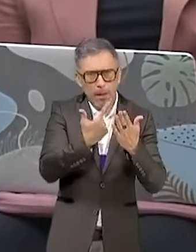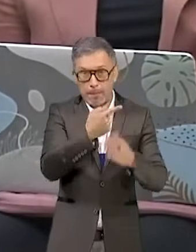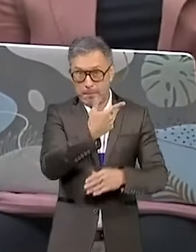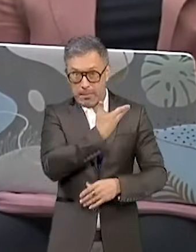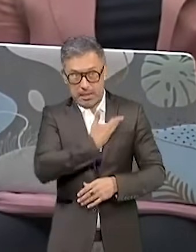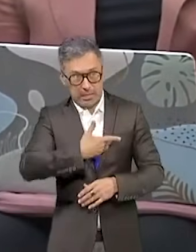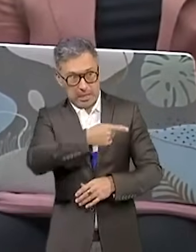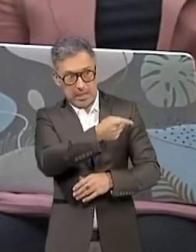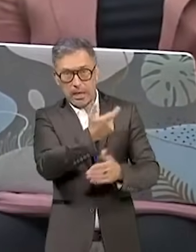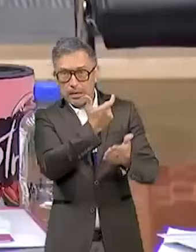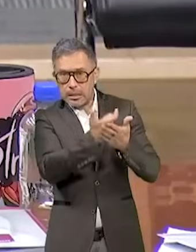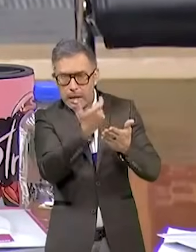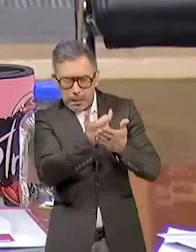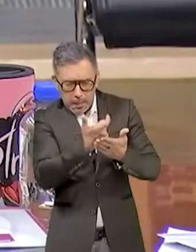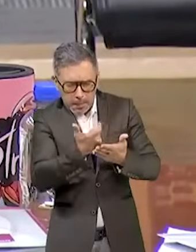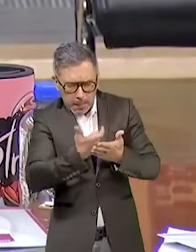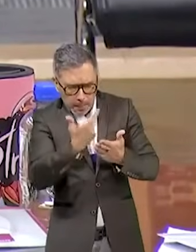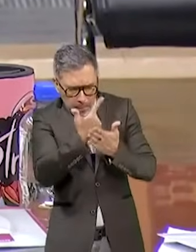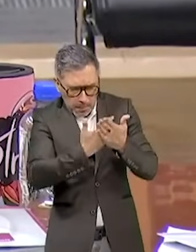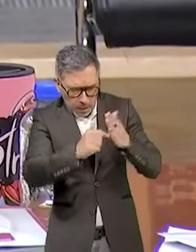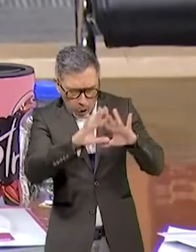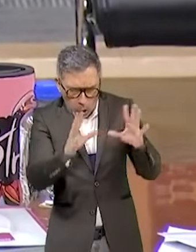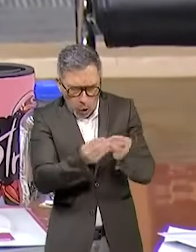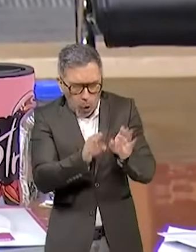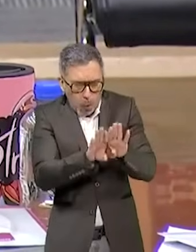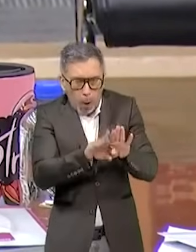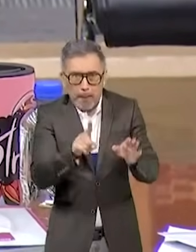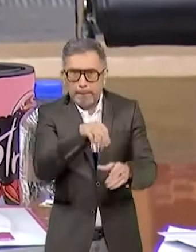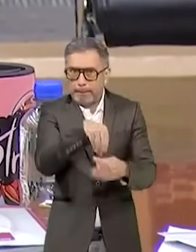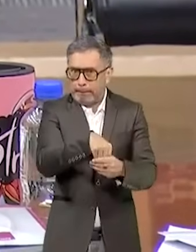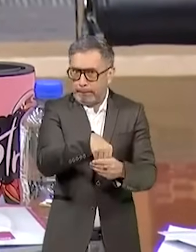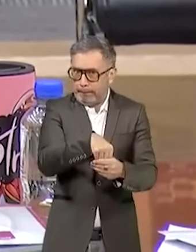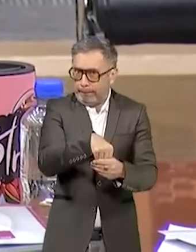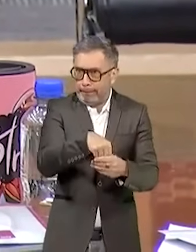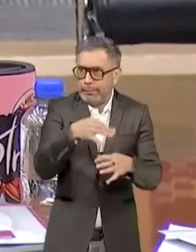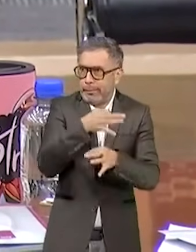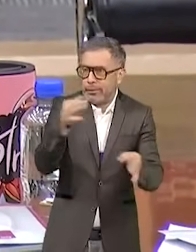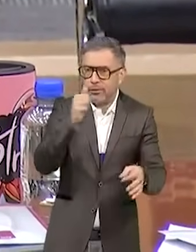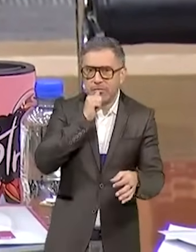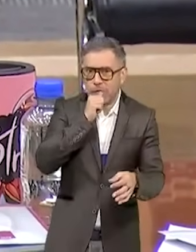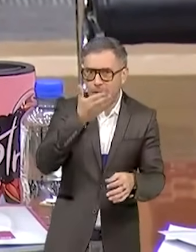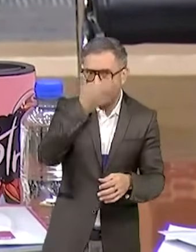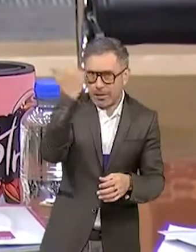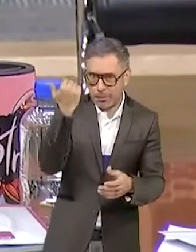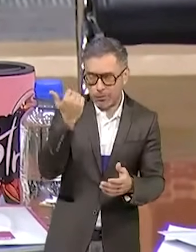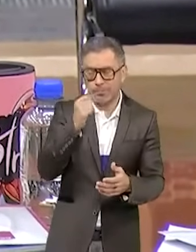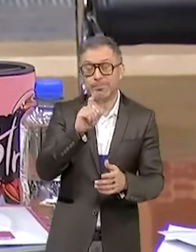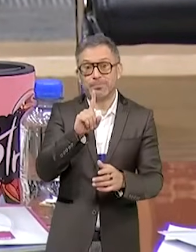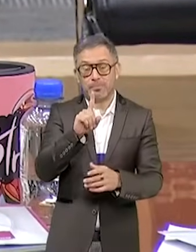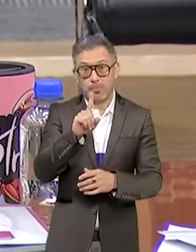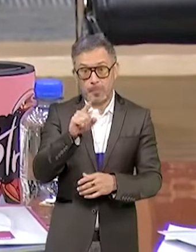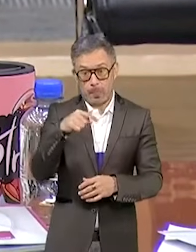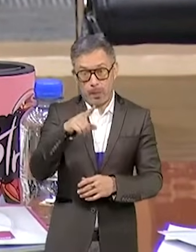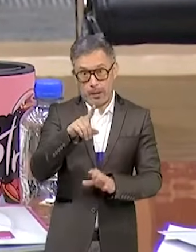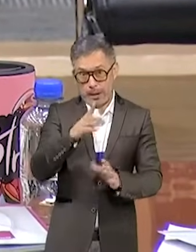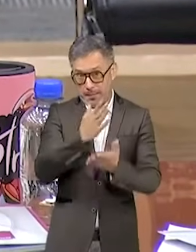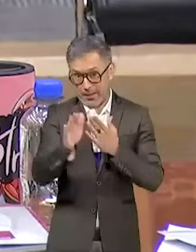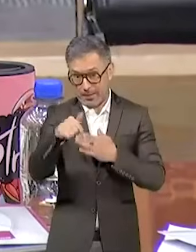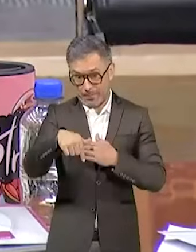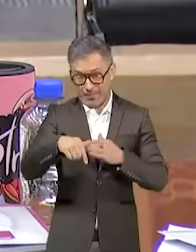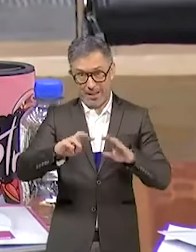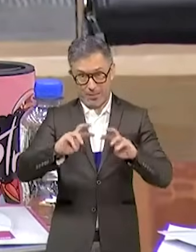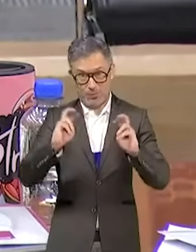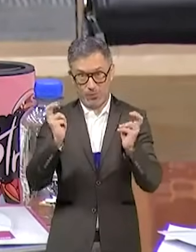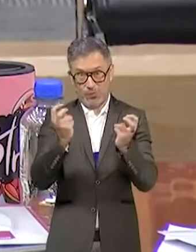presidente. Adicionalmente, en lo particular, yo llegué a esta herradura cuando el